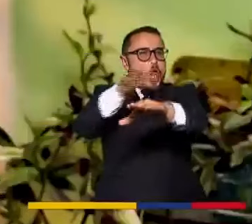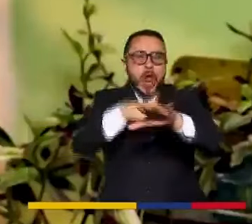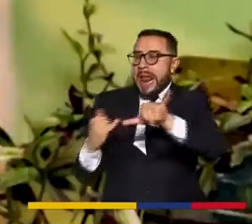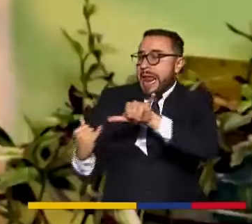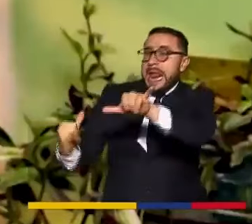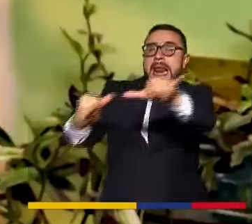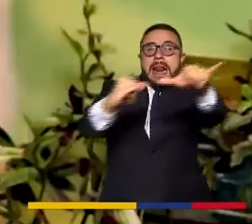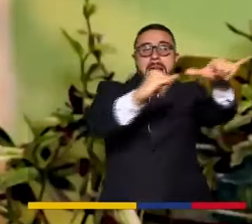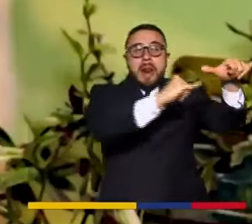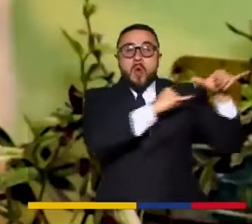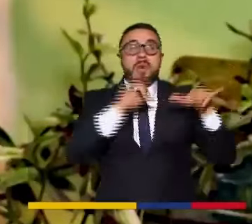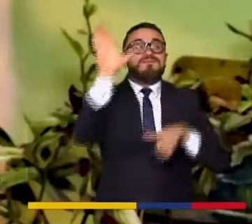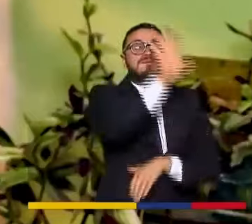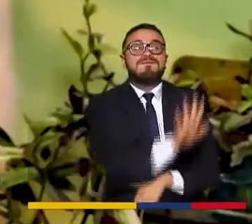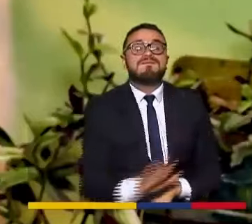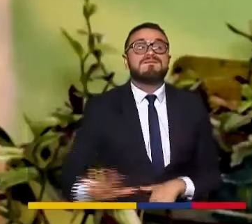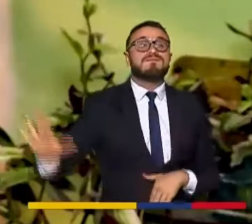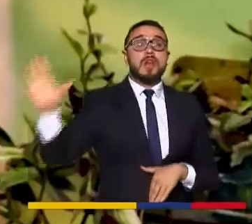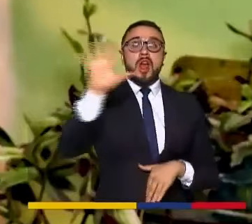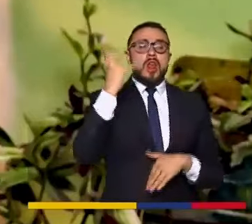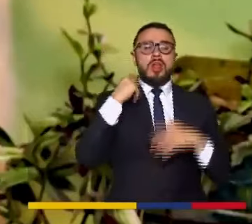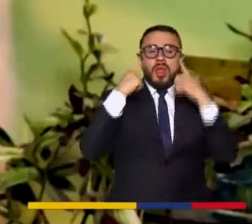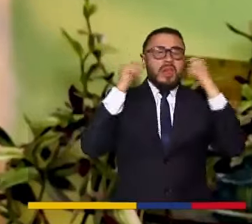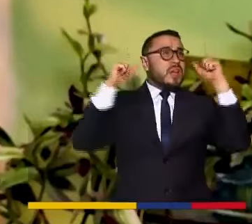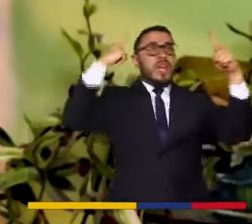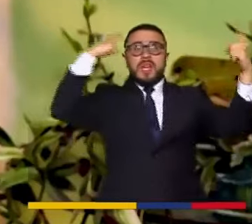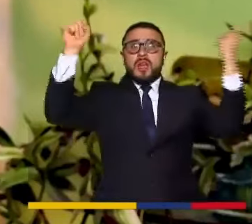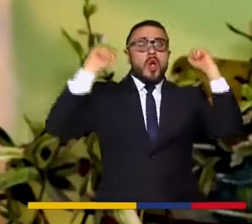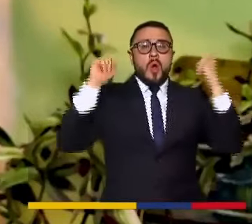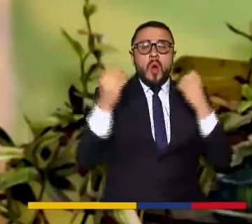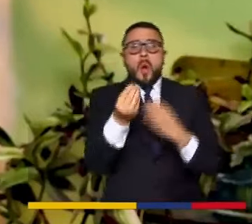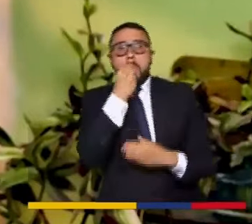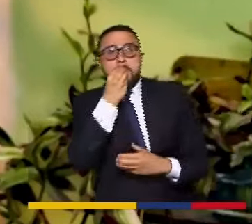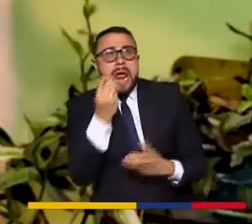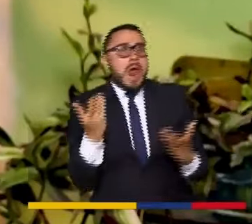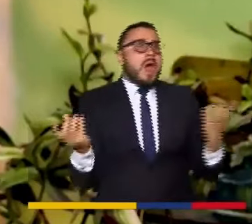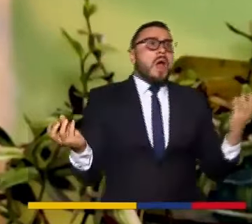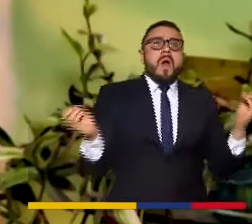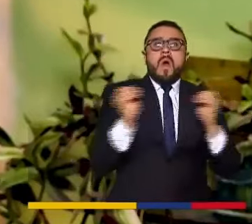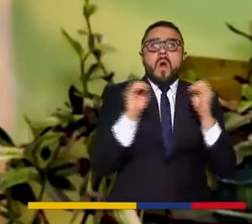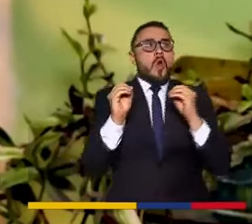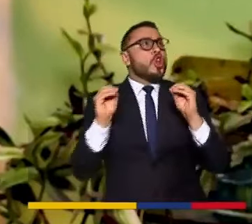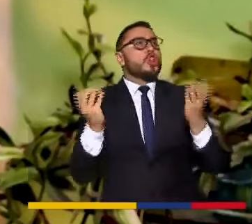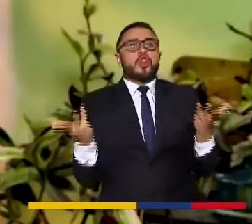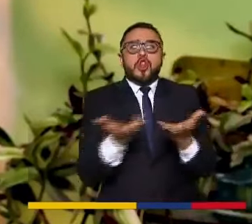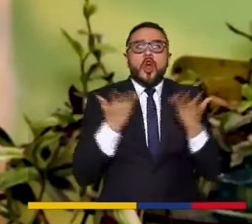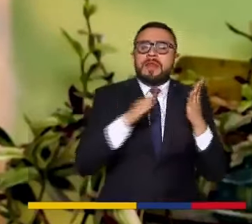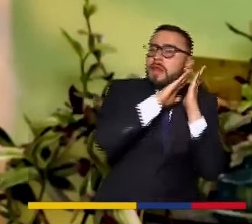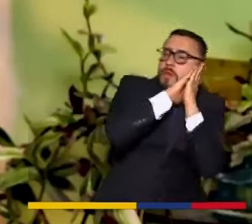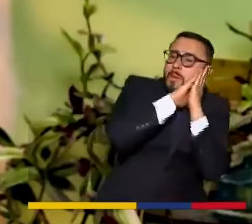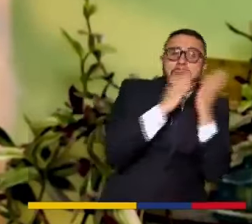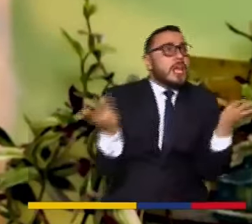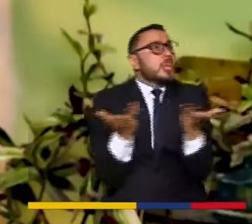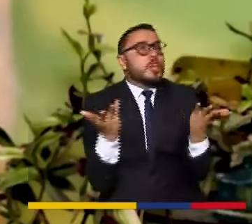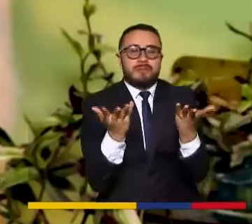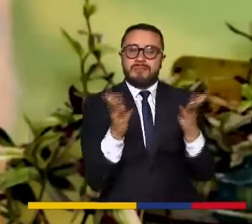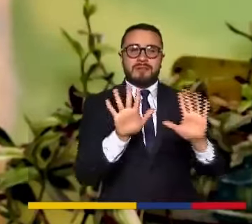él que no tengan que levantarse nunca más sin saber si van a poder comer ni dónde van a poder